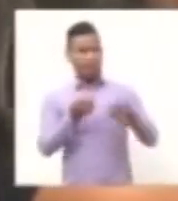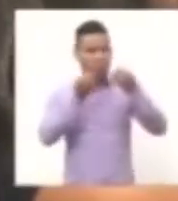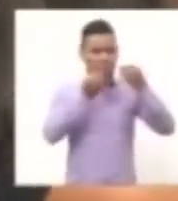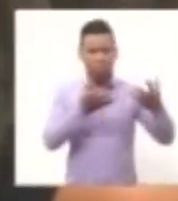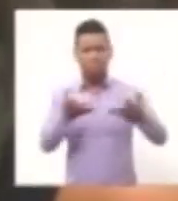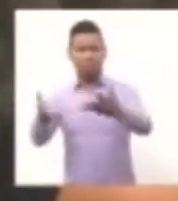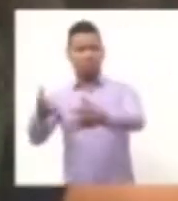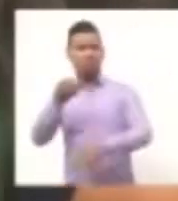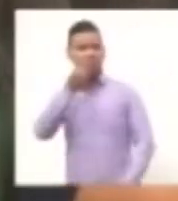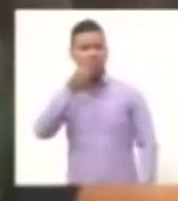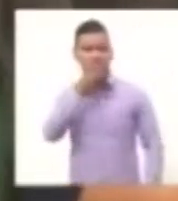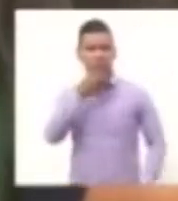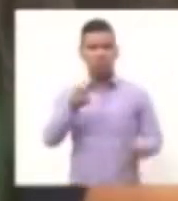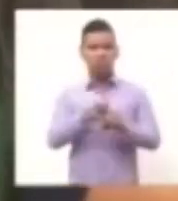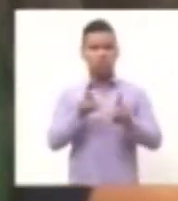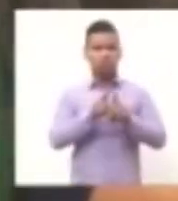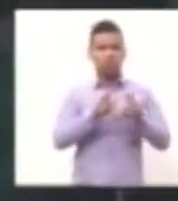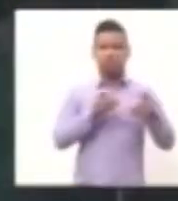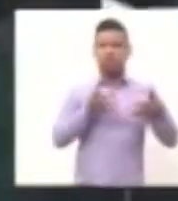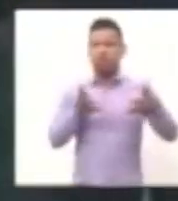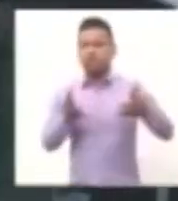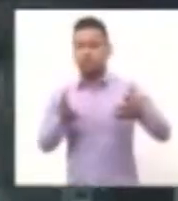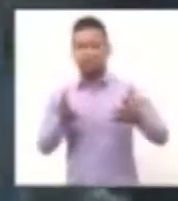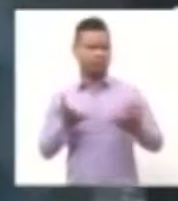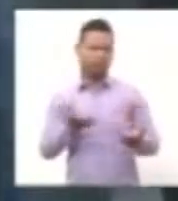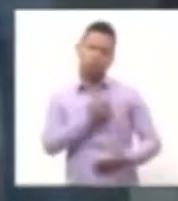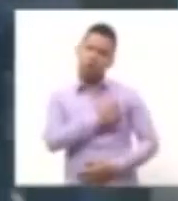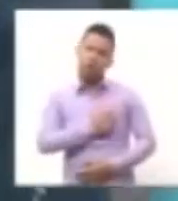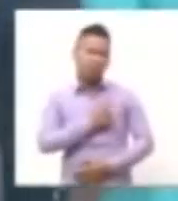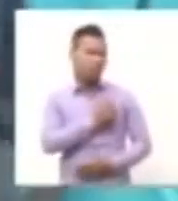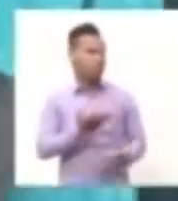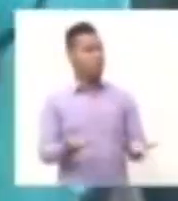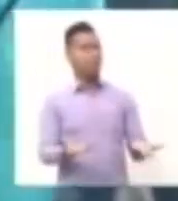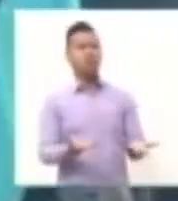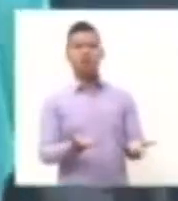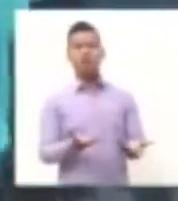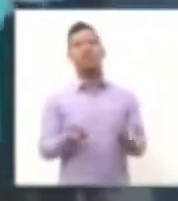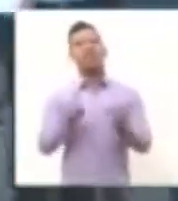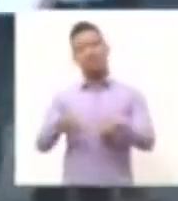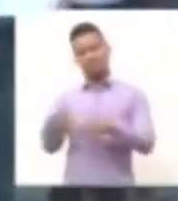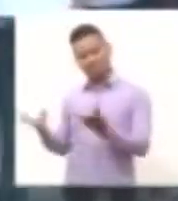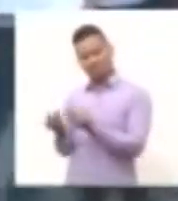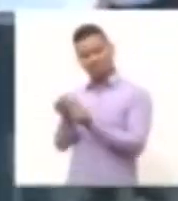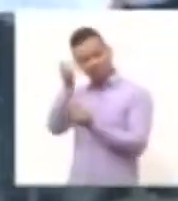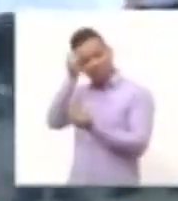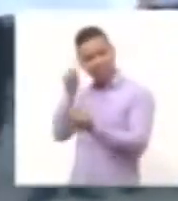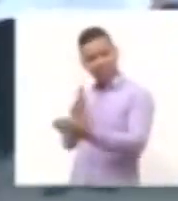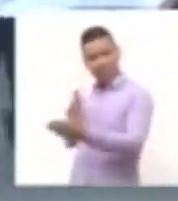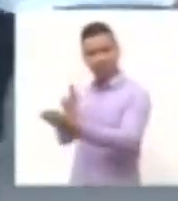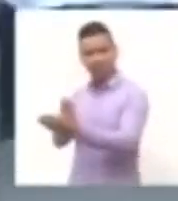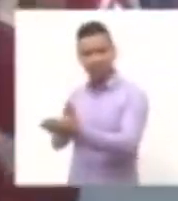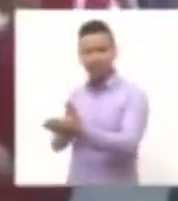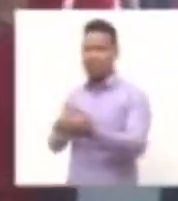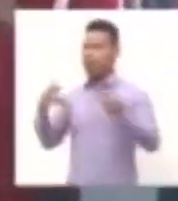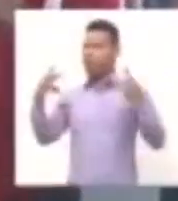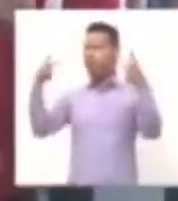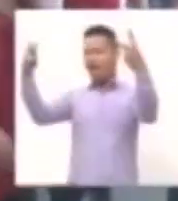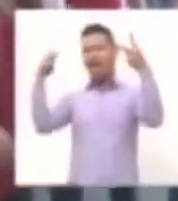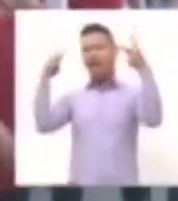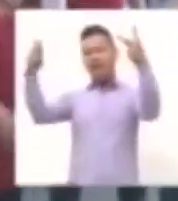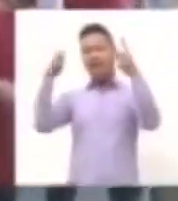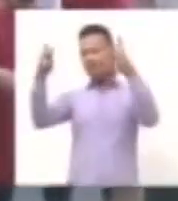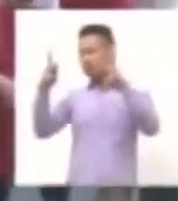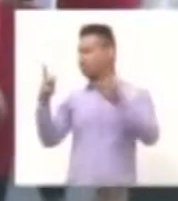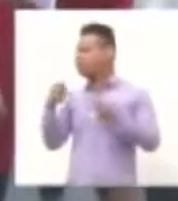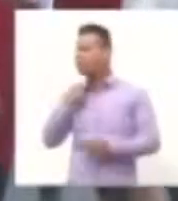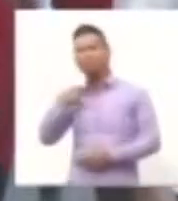e intimidatorio por parte del concejal. Cabe recordar que los docentes de la Normal La Hacienda iniciaron manifestaciones de rechazo una vez se